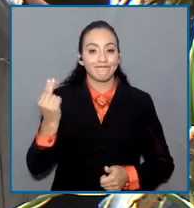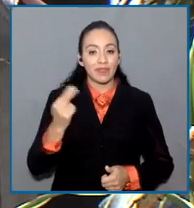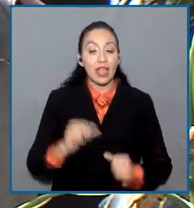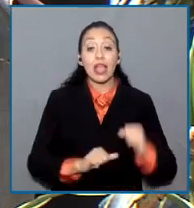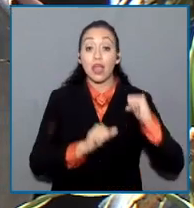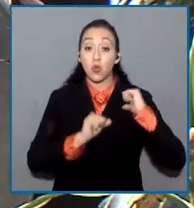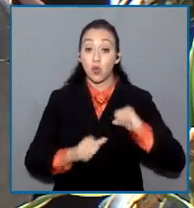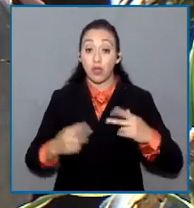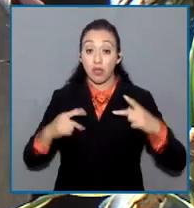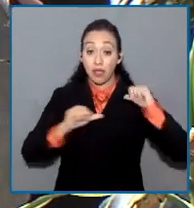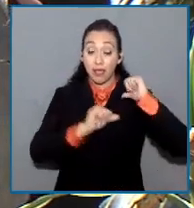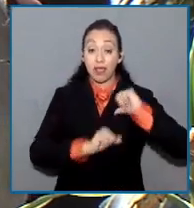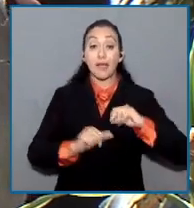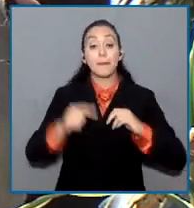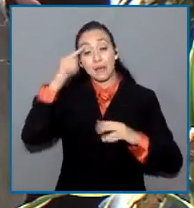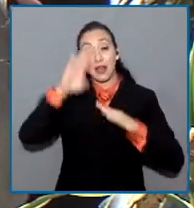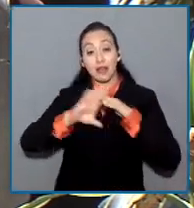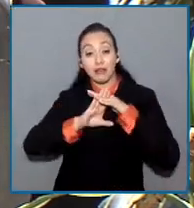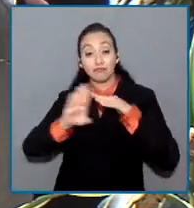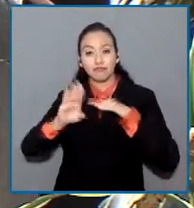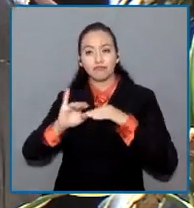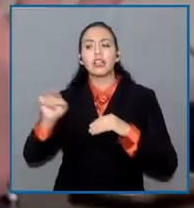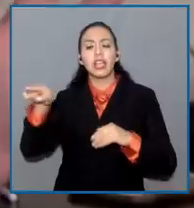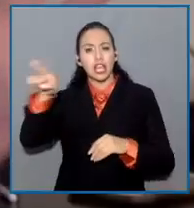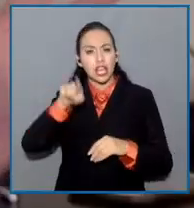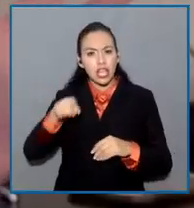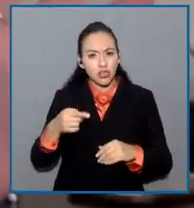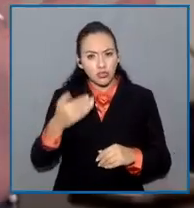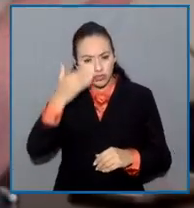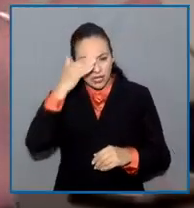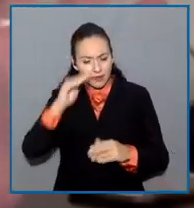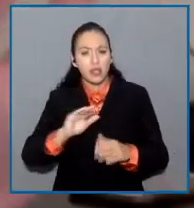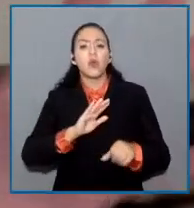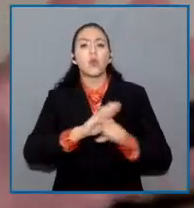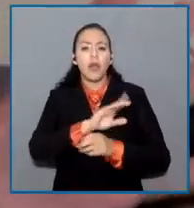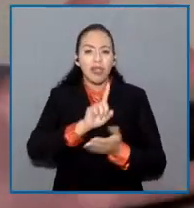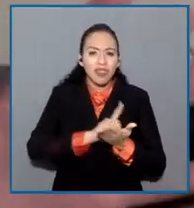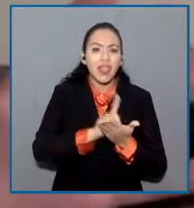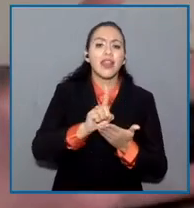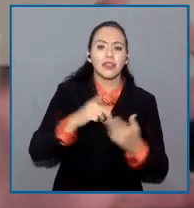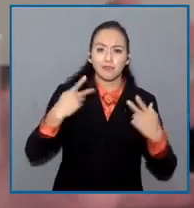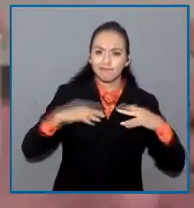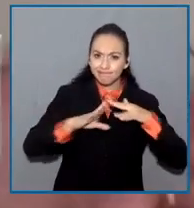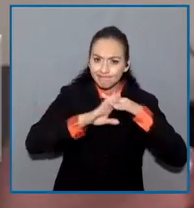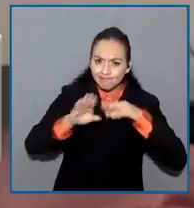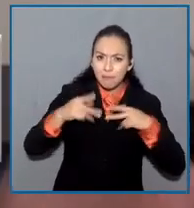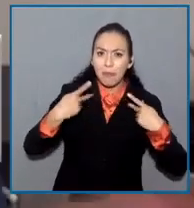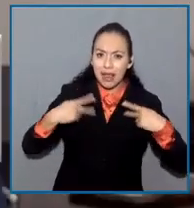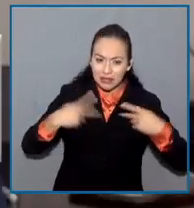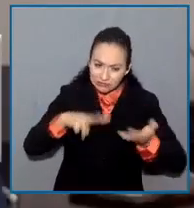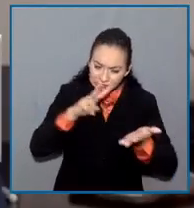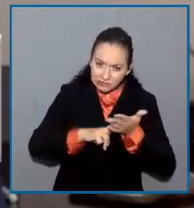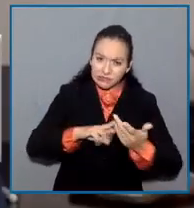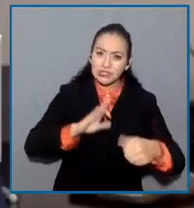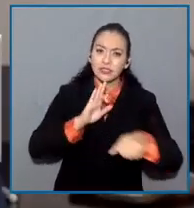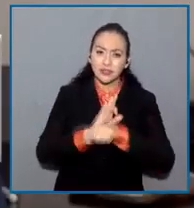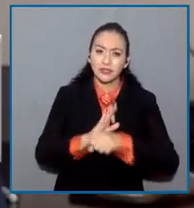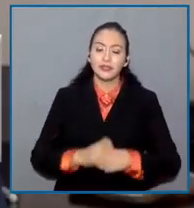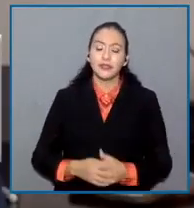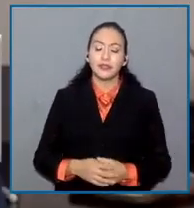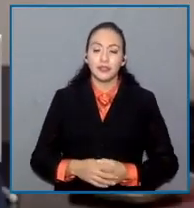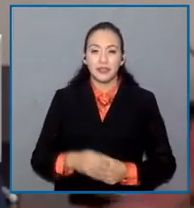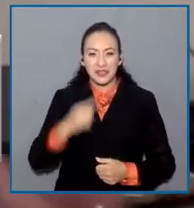piso mínimo de derechos para este sector de la población. La autoridad migratoria te deja como totalmente